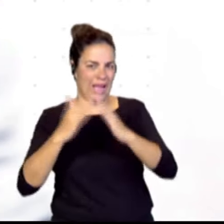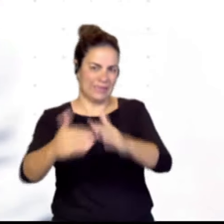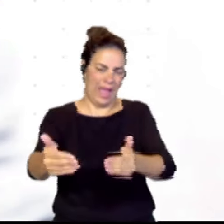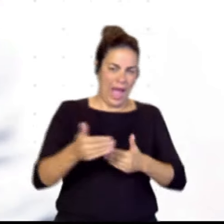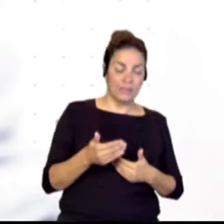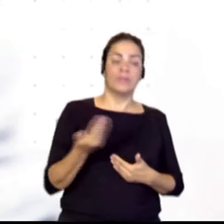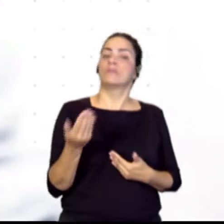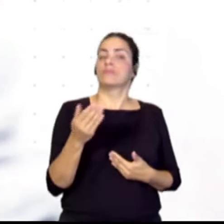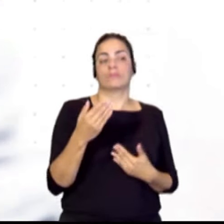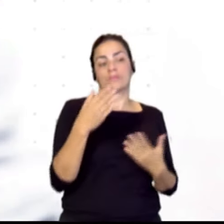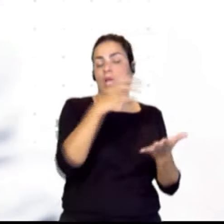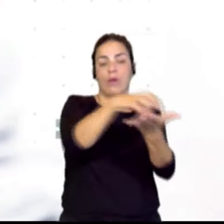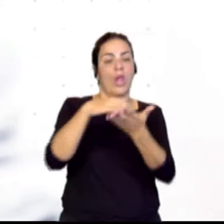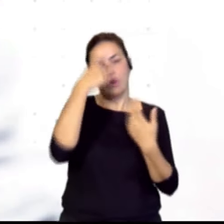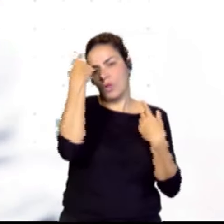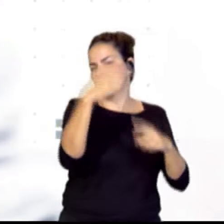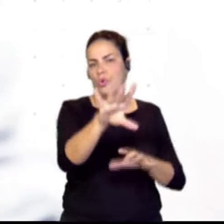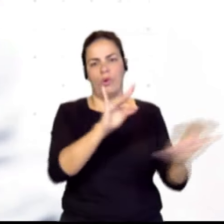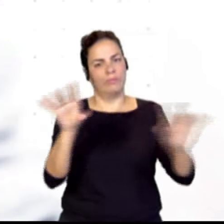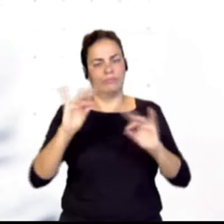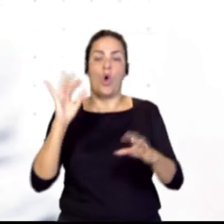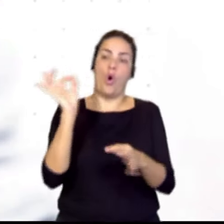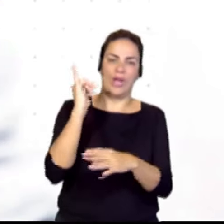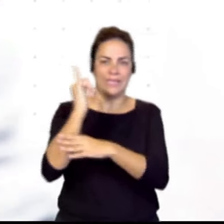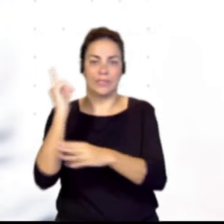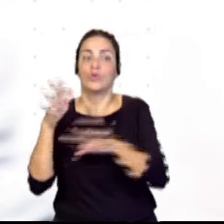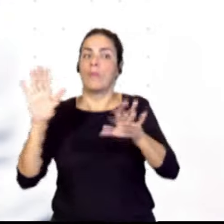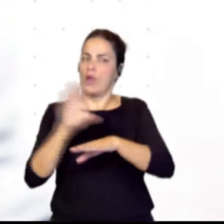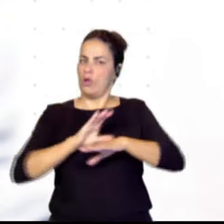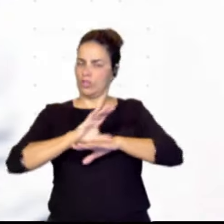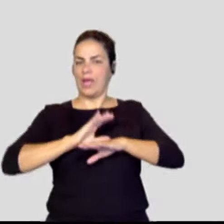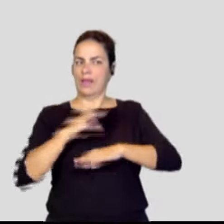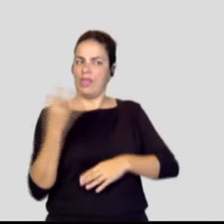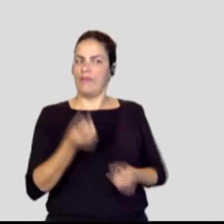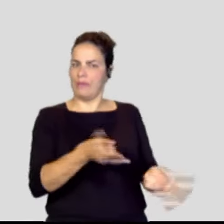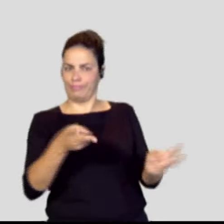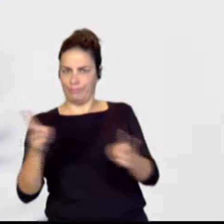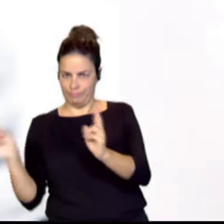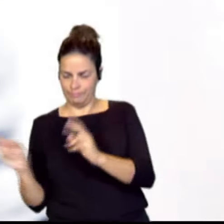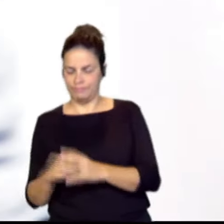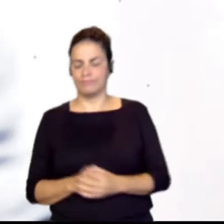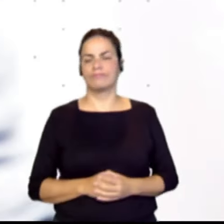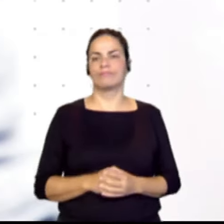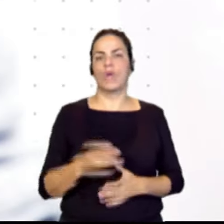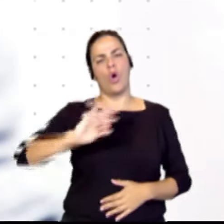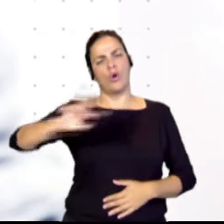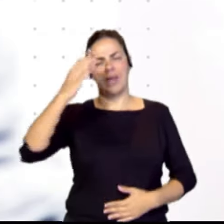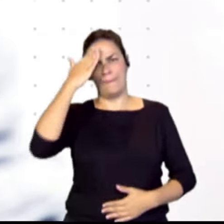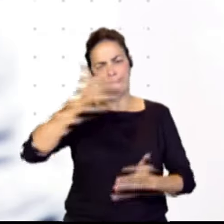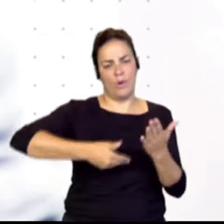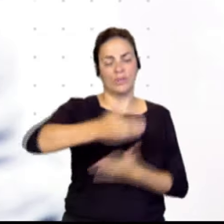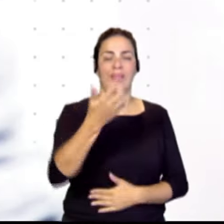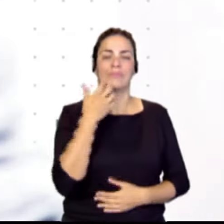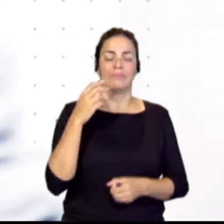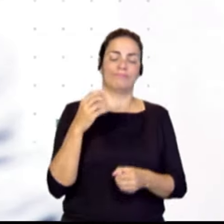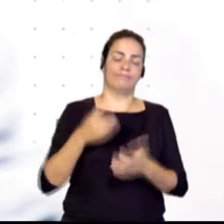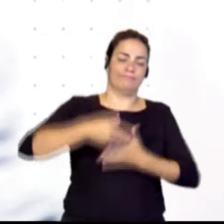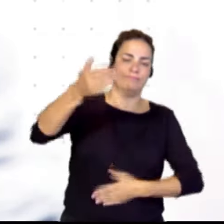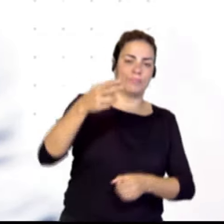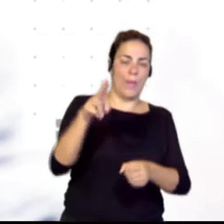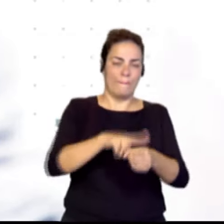va a tomar cada colegio instituto con el visto bueno de la consejería seguimos con más portadas en este caso con la de la provincia